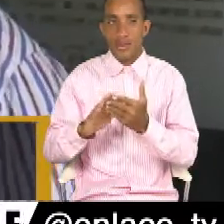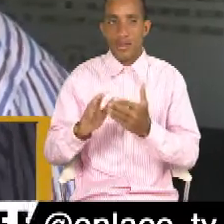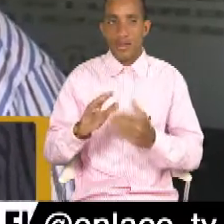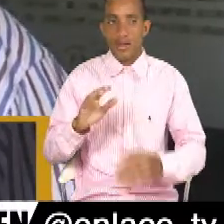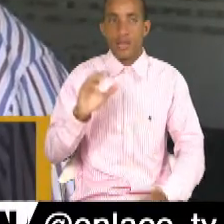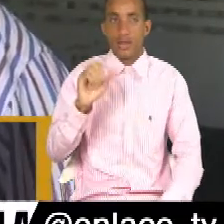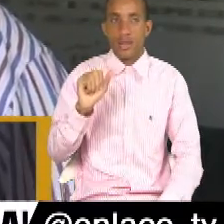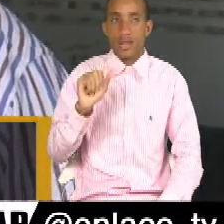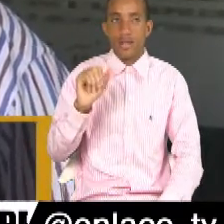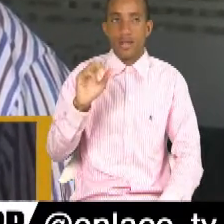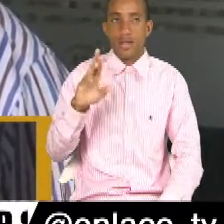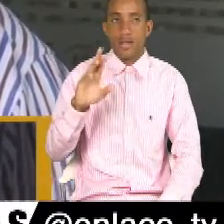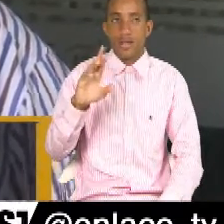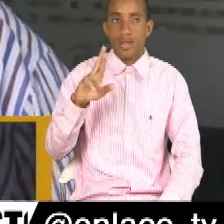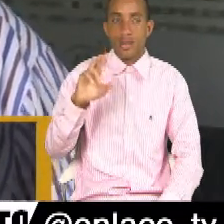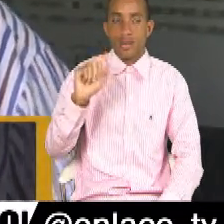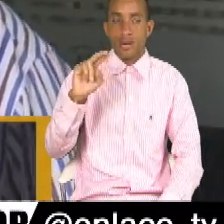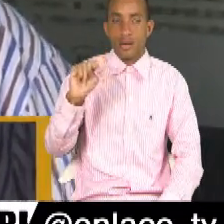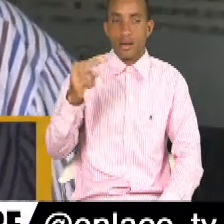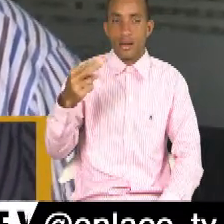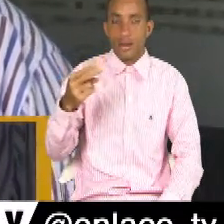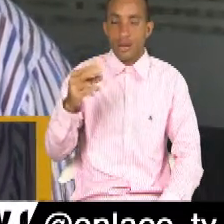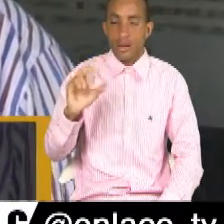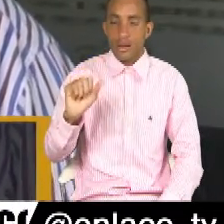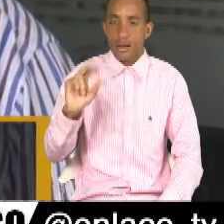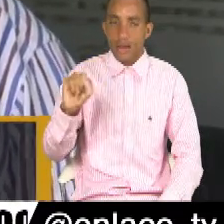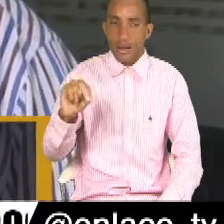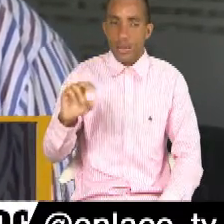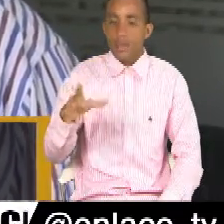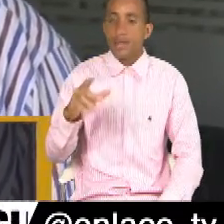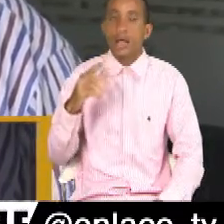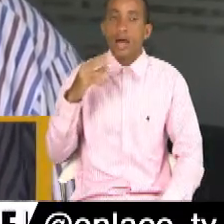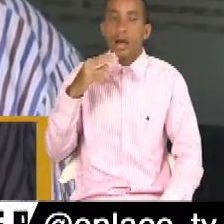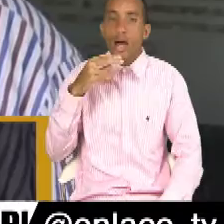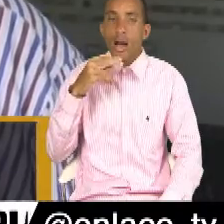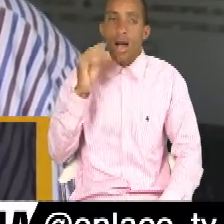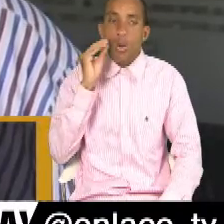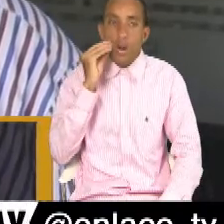Abraham Carvajal es el nombre de mi abuelo, el nombre del papá de mi papá. Y